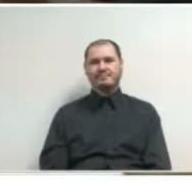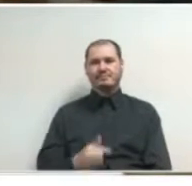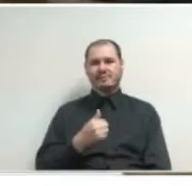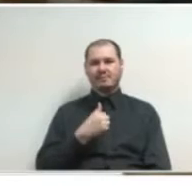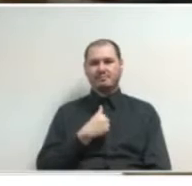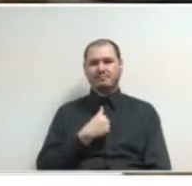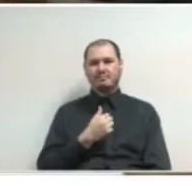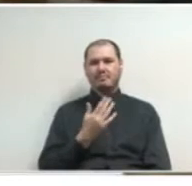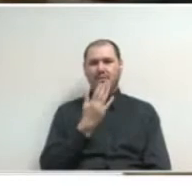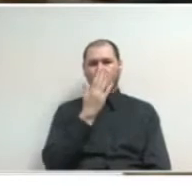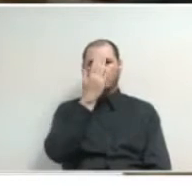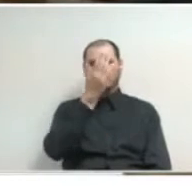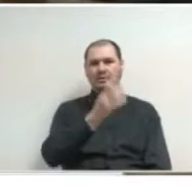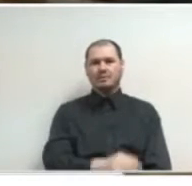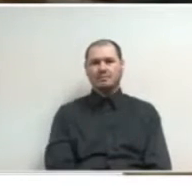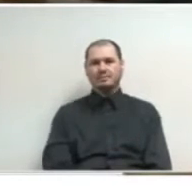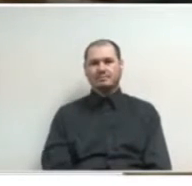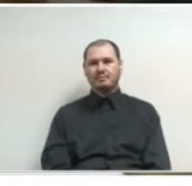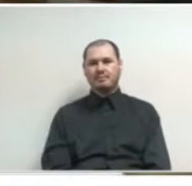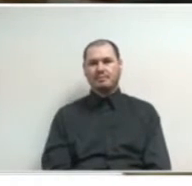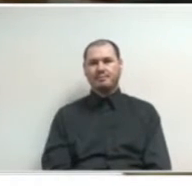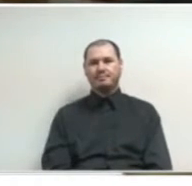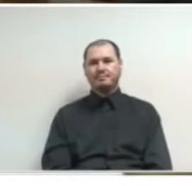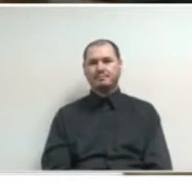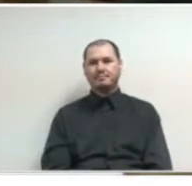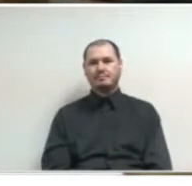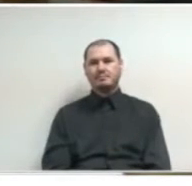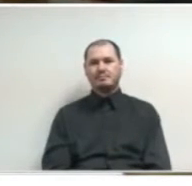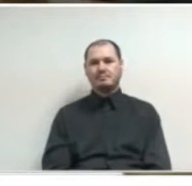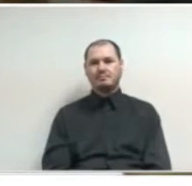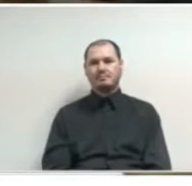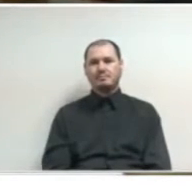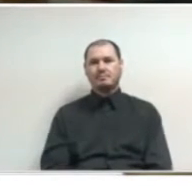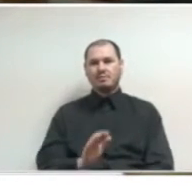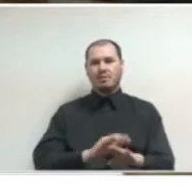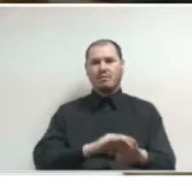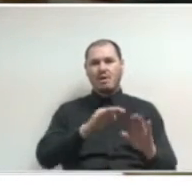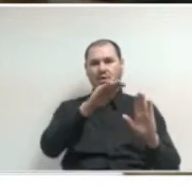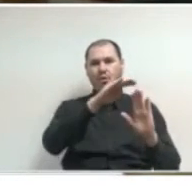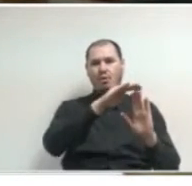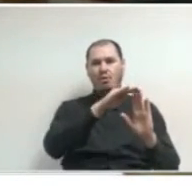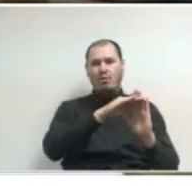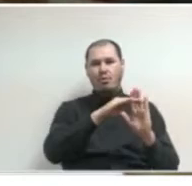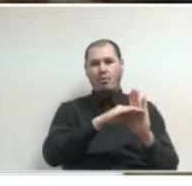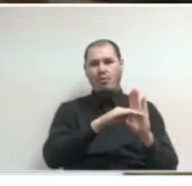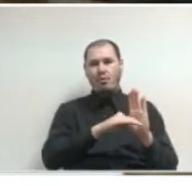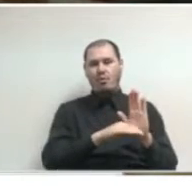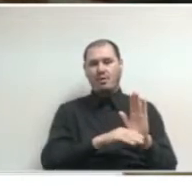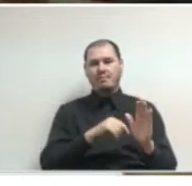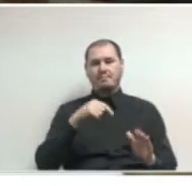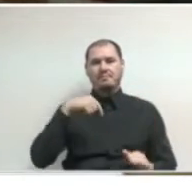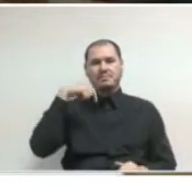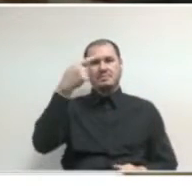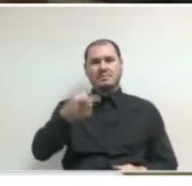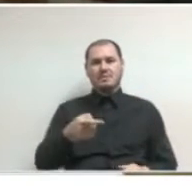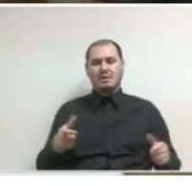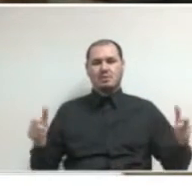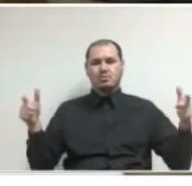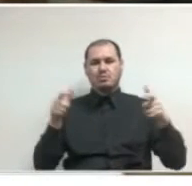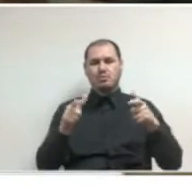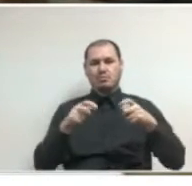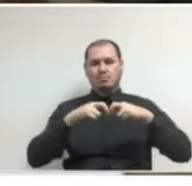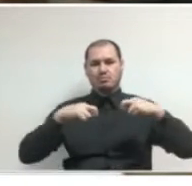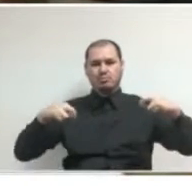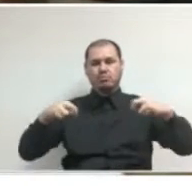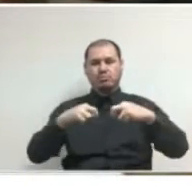se puede ingresar. Y captura mo llamó en Yemipe orden del día ambuera tú hoy corta va pe